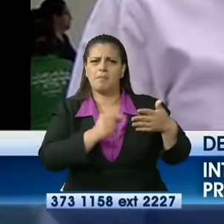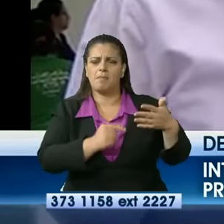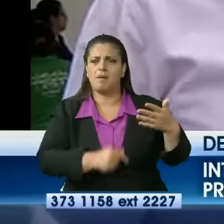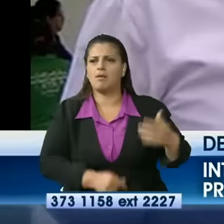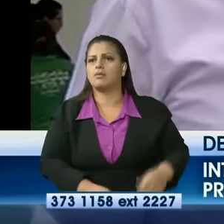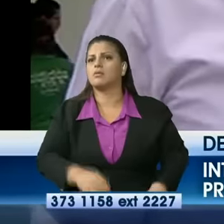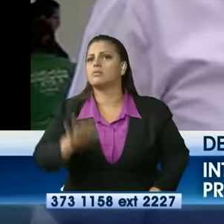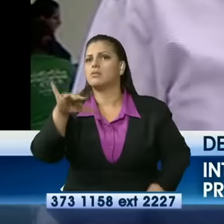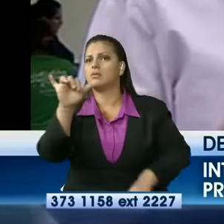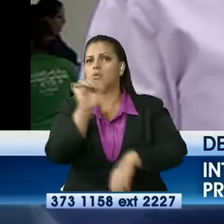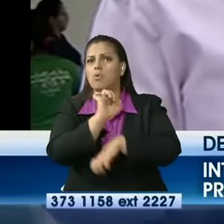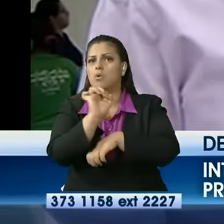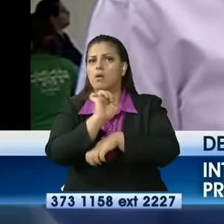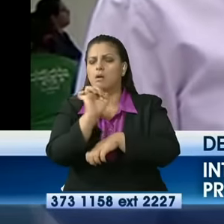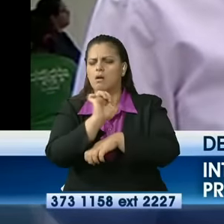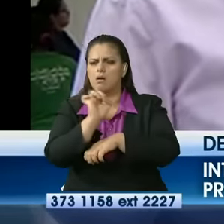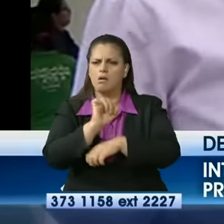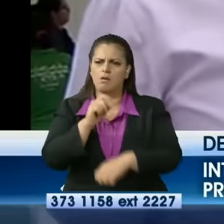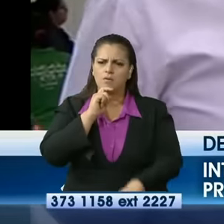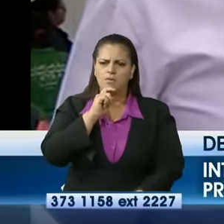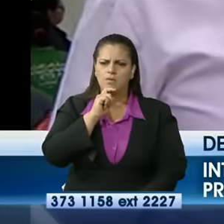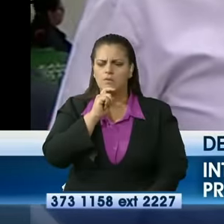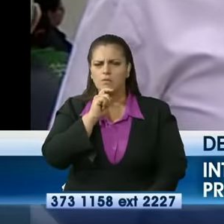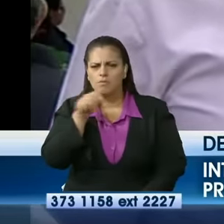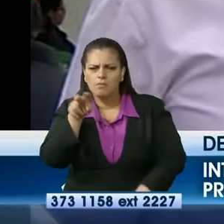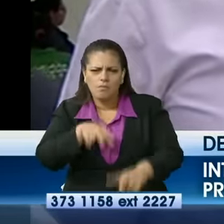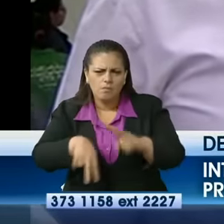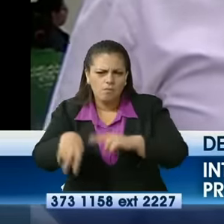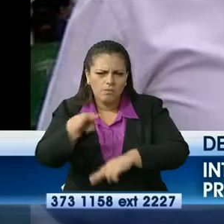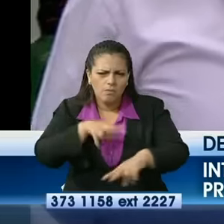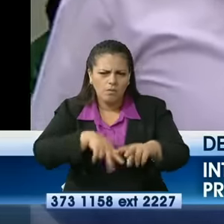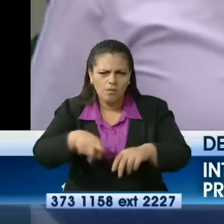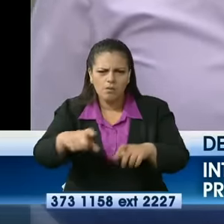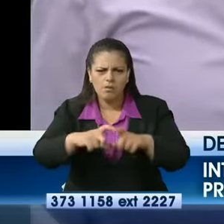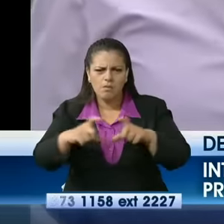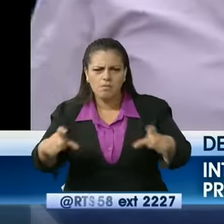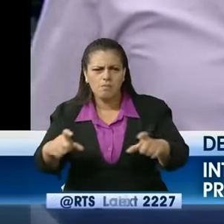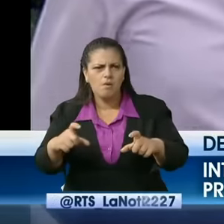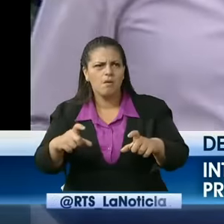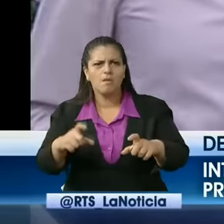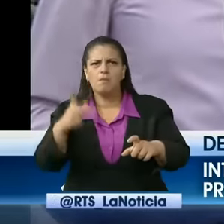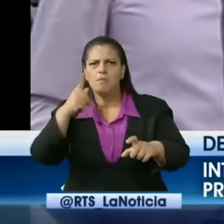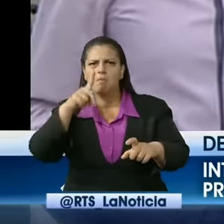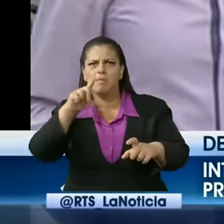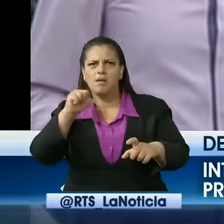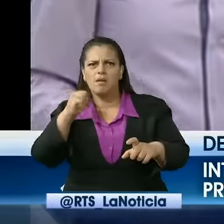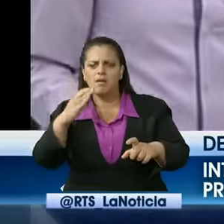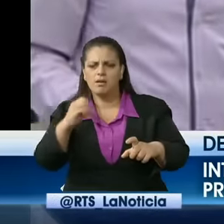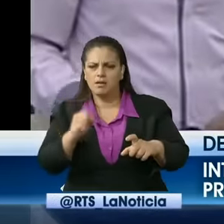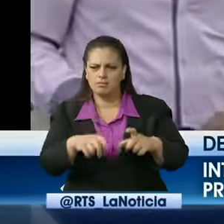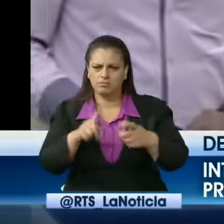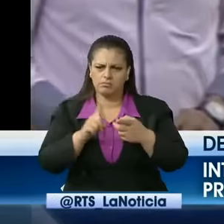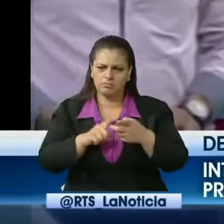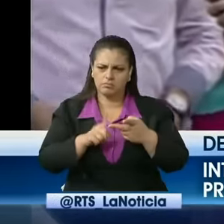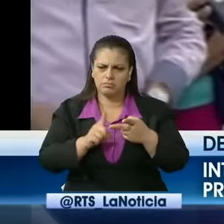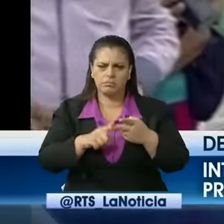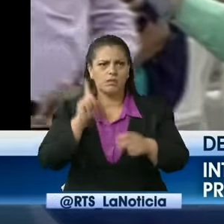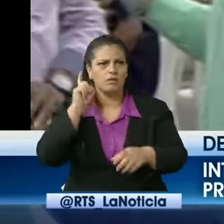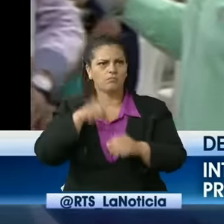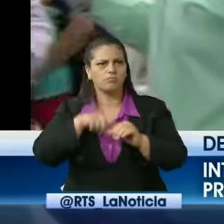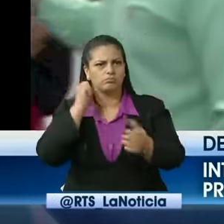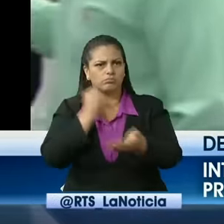no coincidencias entre la placa y la matrícula. Todo eso ya está en la policía judicial. Va a venir también personal especializado de la